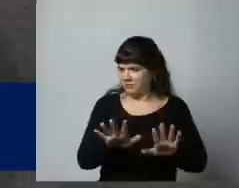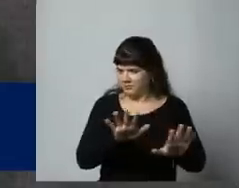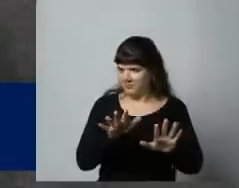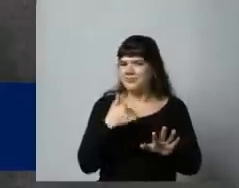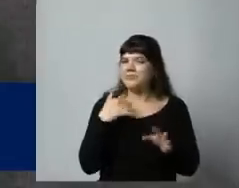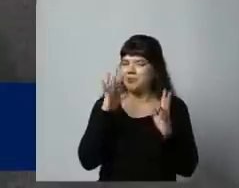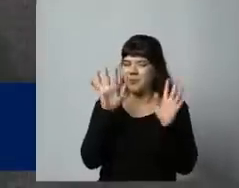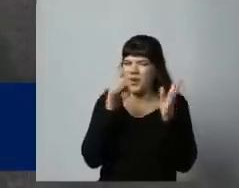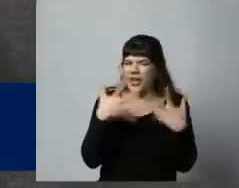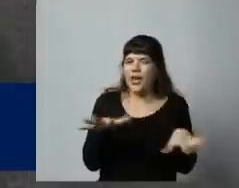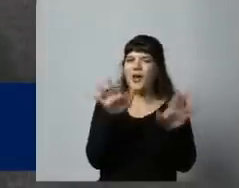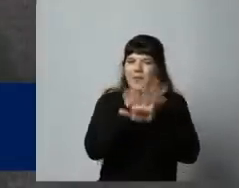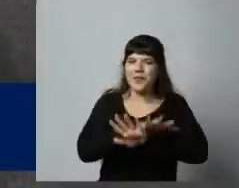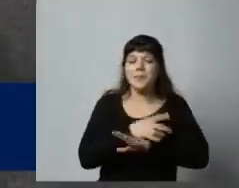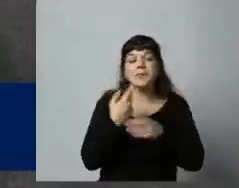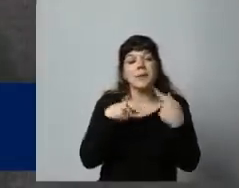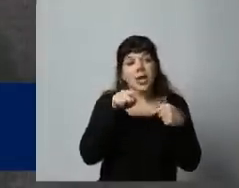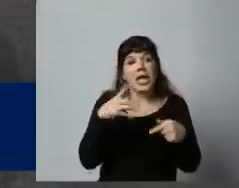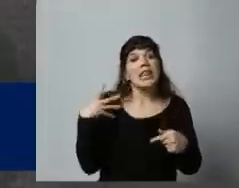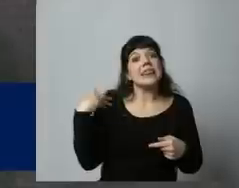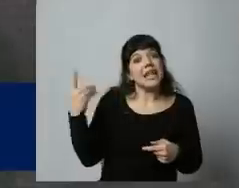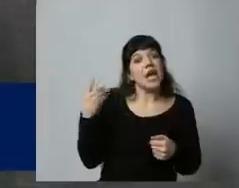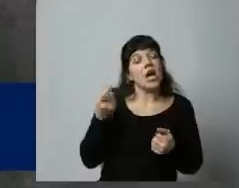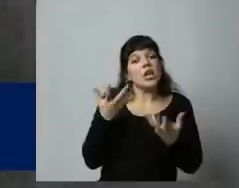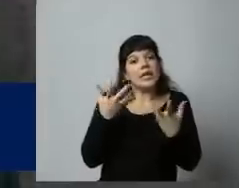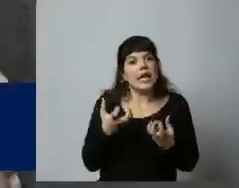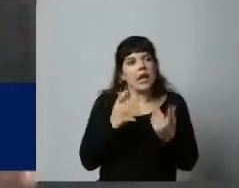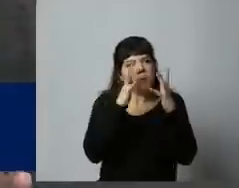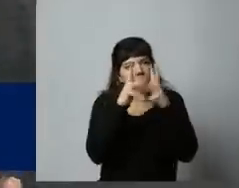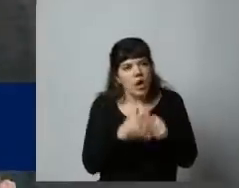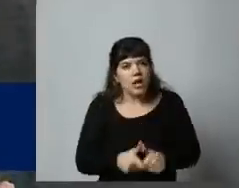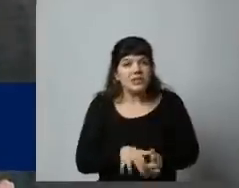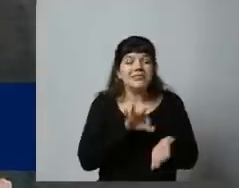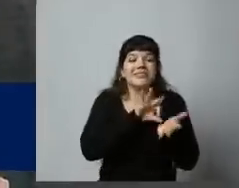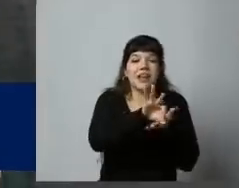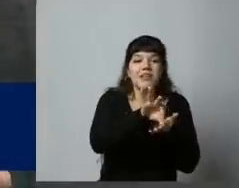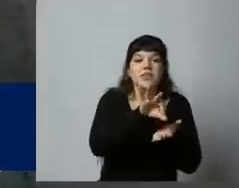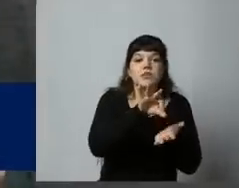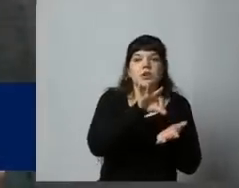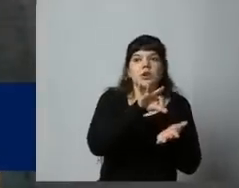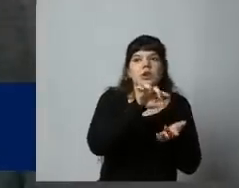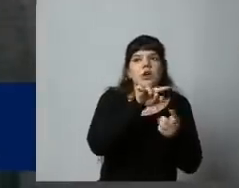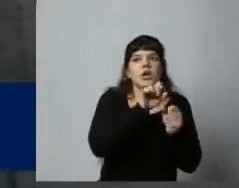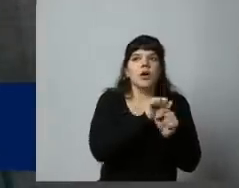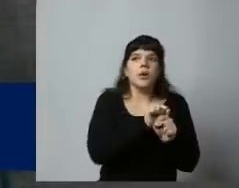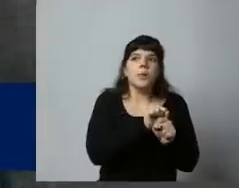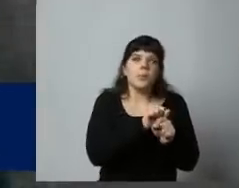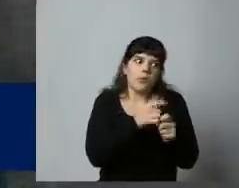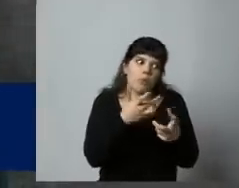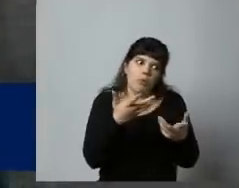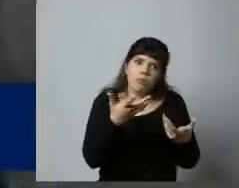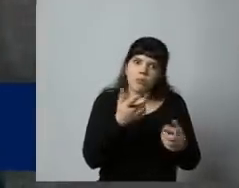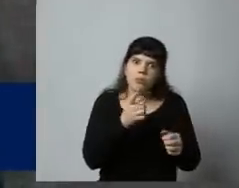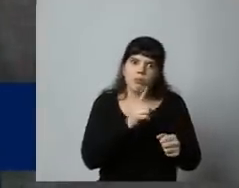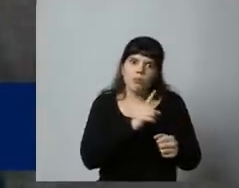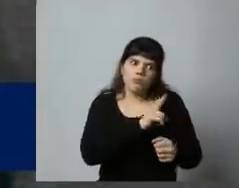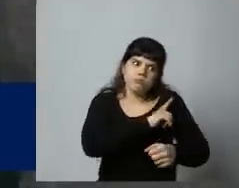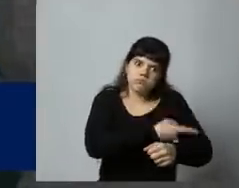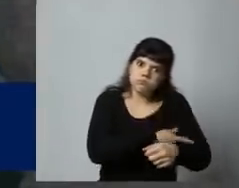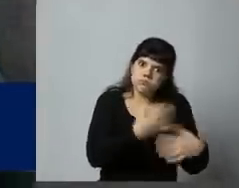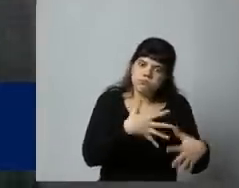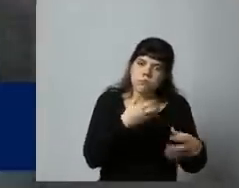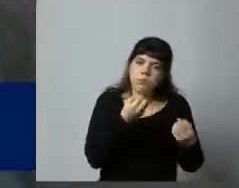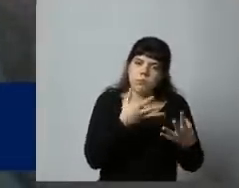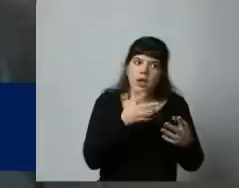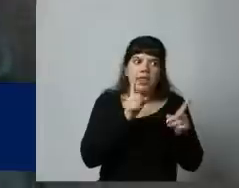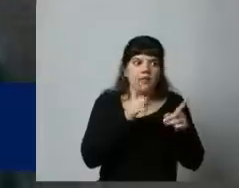venimos con eso el director trata de administrar un servicio que es muy exigente porque hay que atender los proveedores